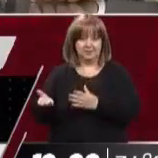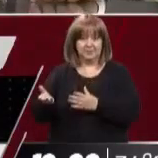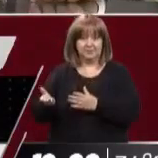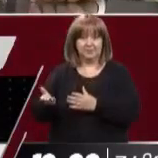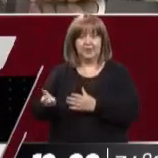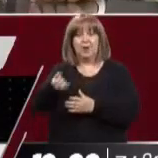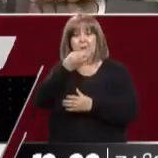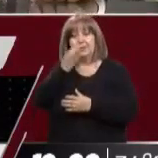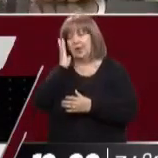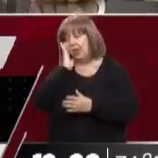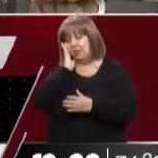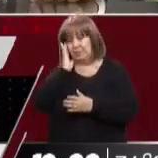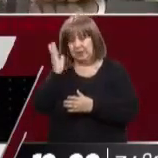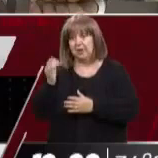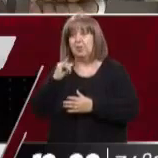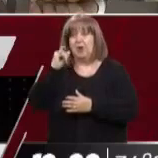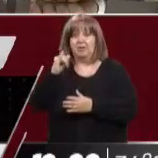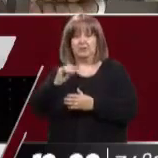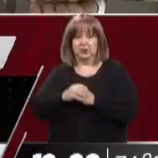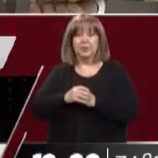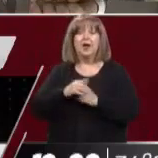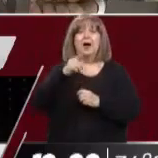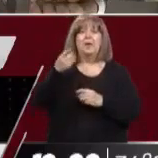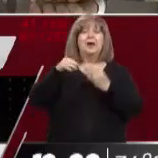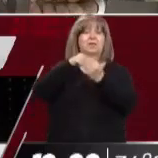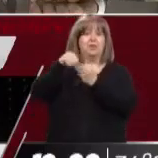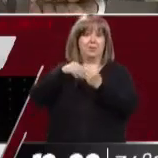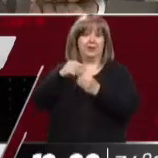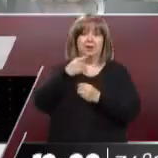o qué sabían también, ¿no?, de este hombre, Juan Manuel Tarrés.